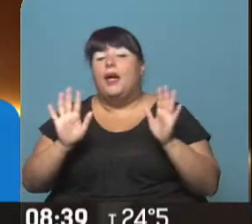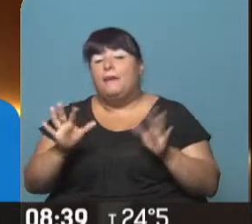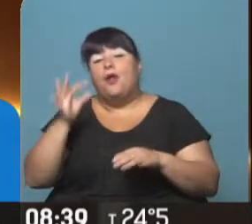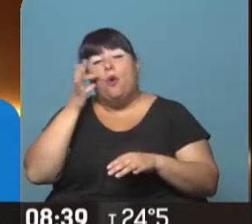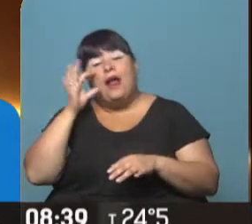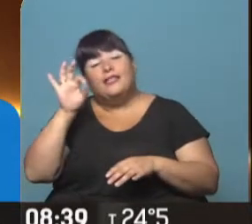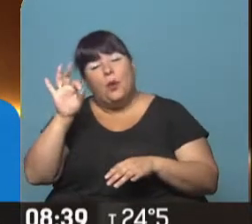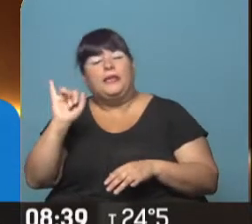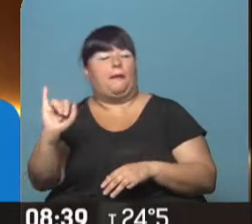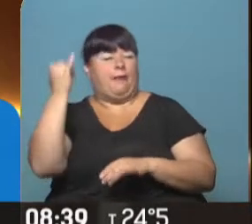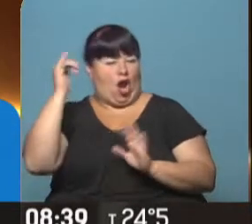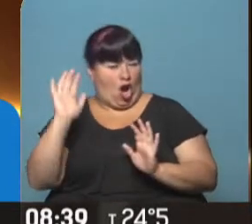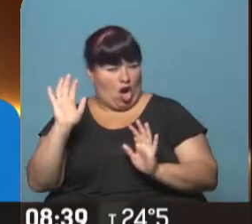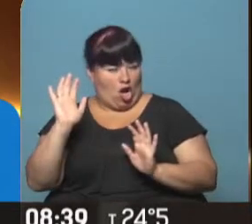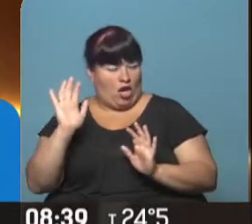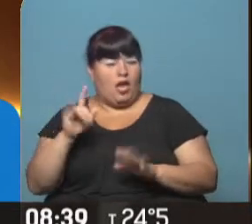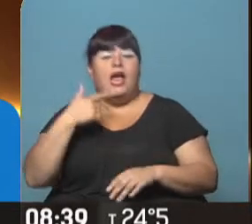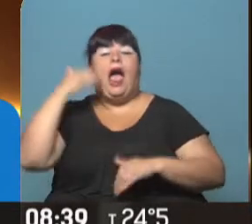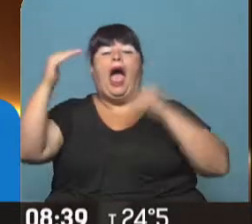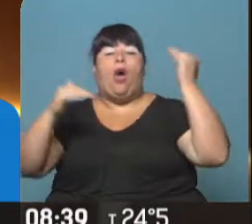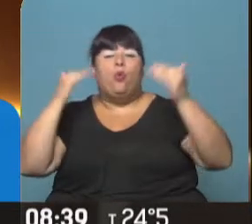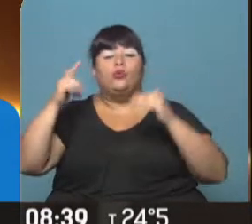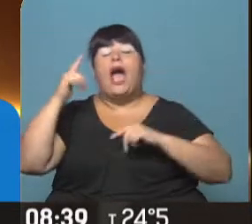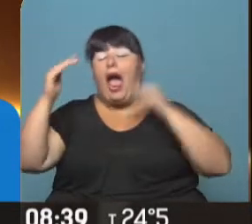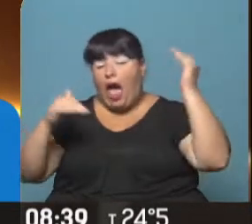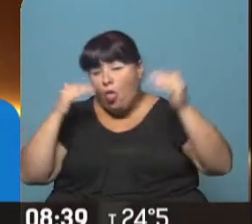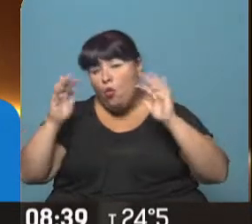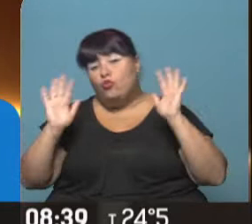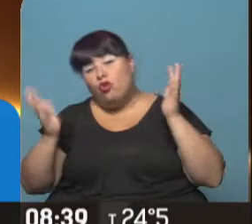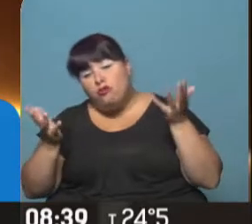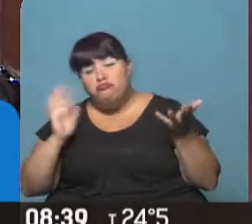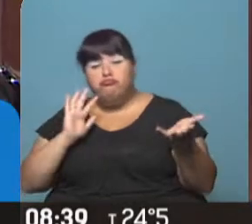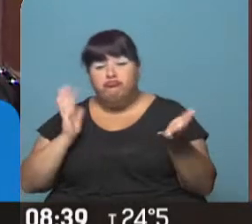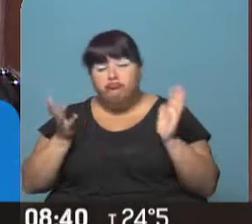40, 50 sería lo ideal. ¿Y un adulto? Y en un adulto,